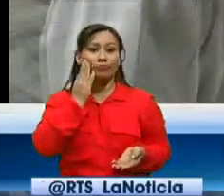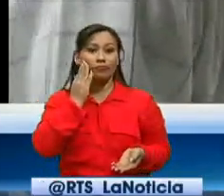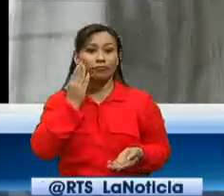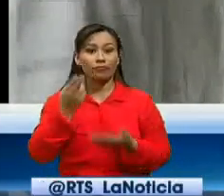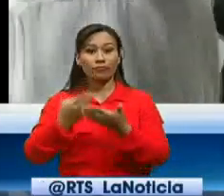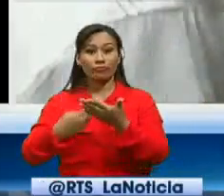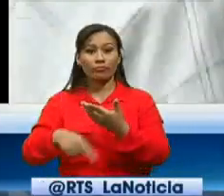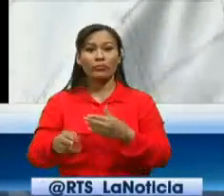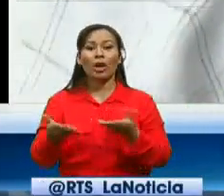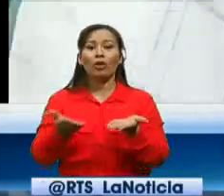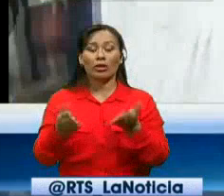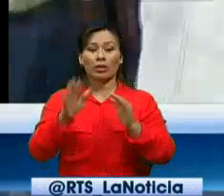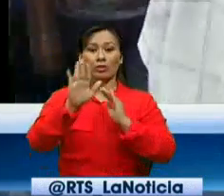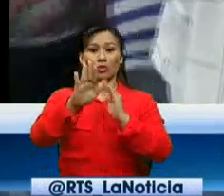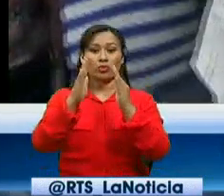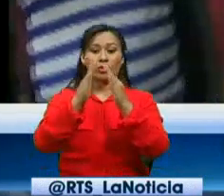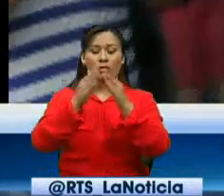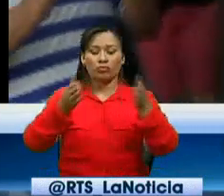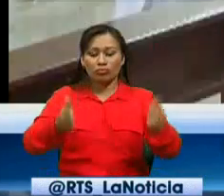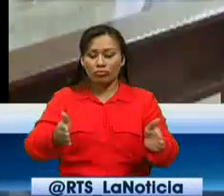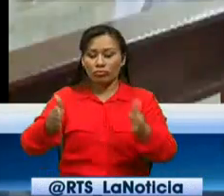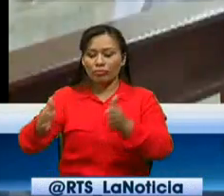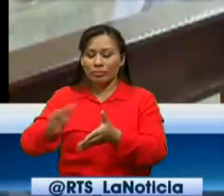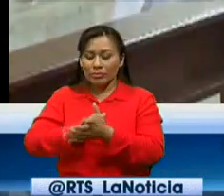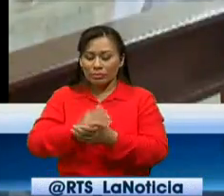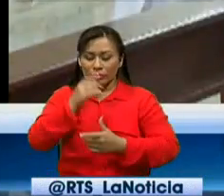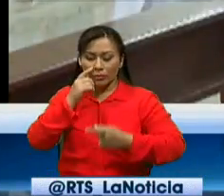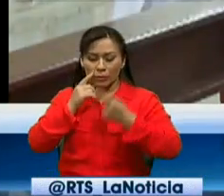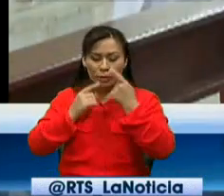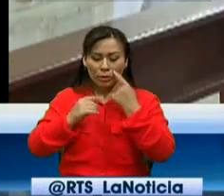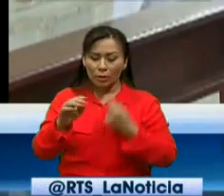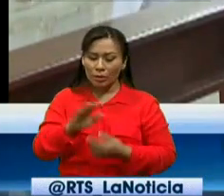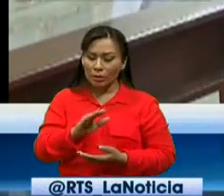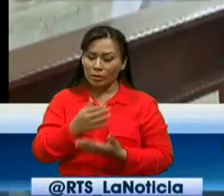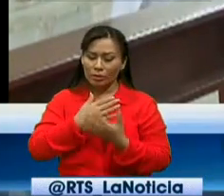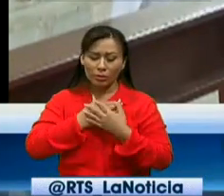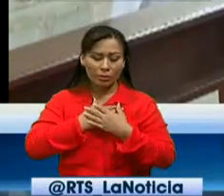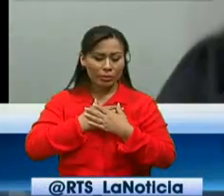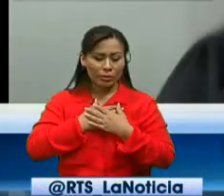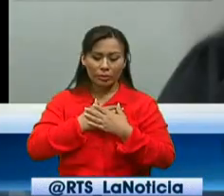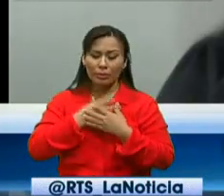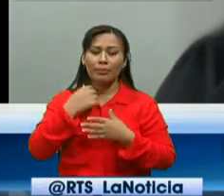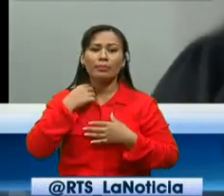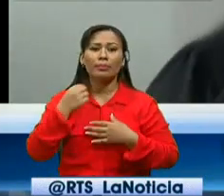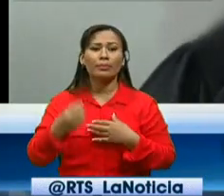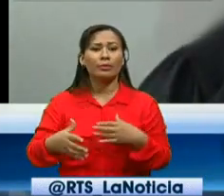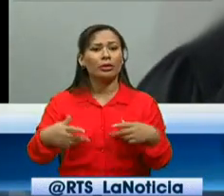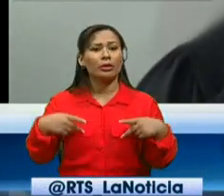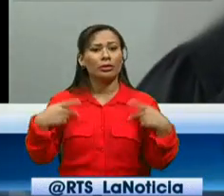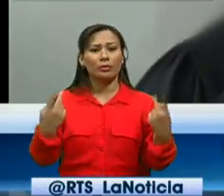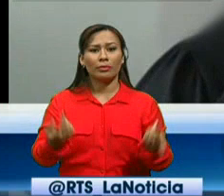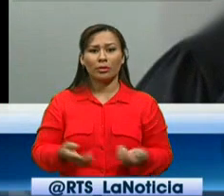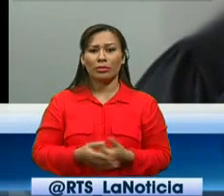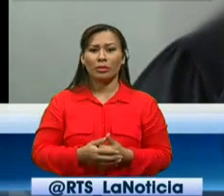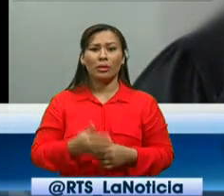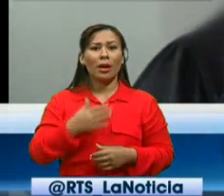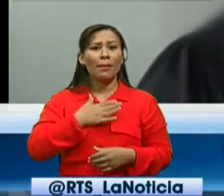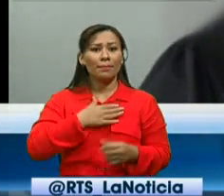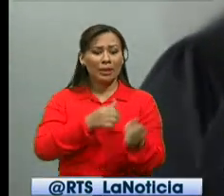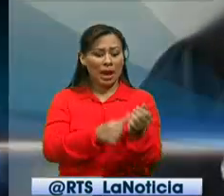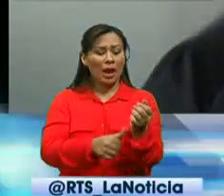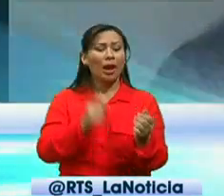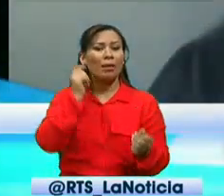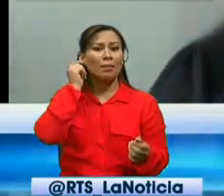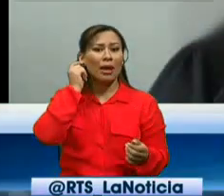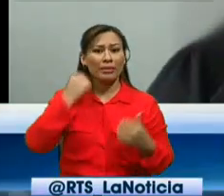en su vivienda, hasta donde llegaron familiares que no asimilan la forma en la que les arrebataron la vida. No es un animal, mi hermana, va a